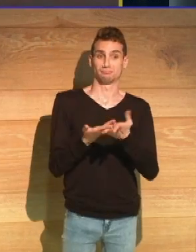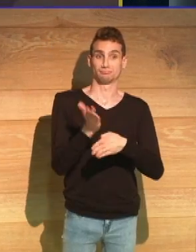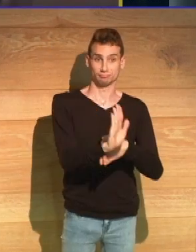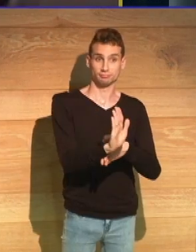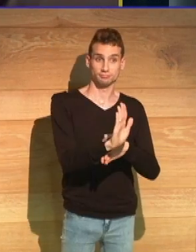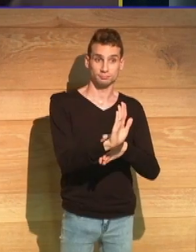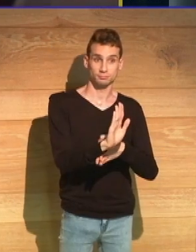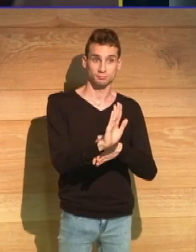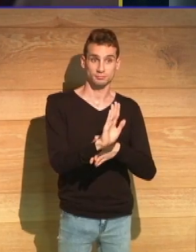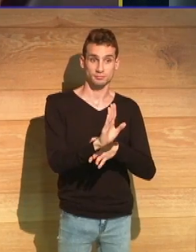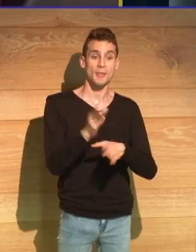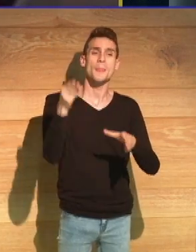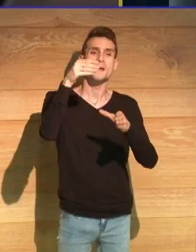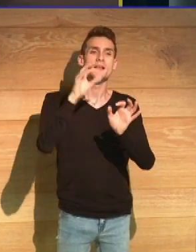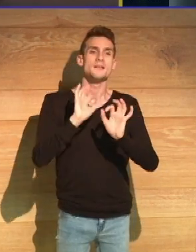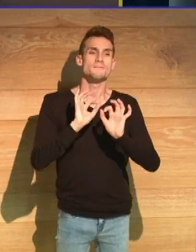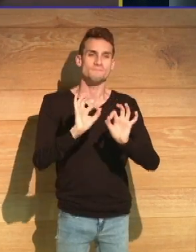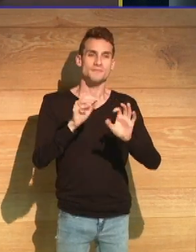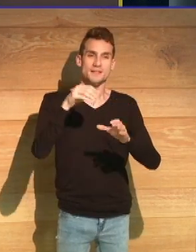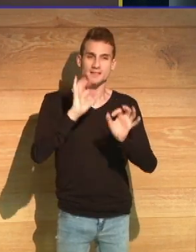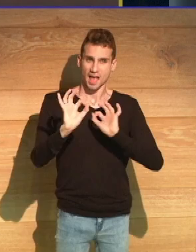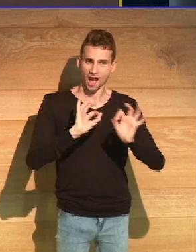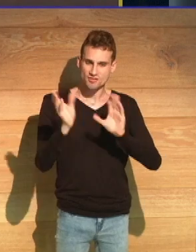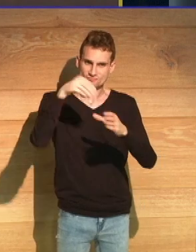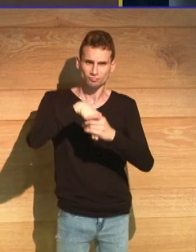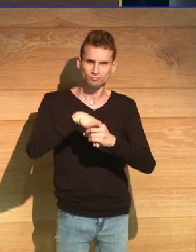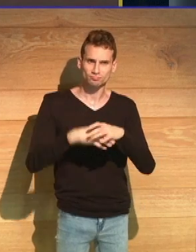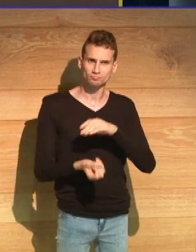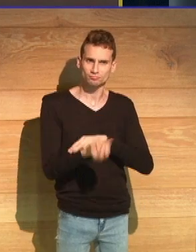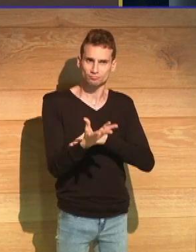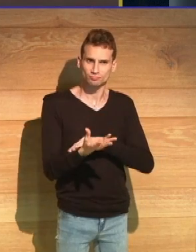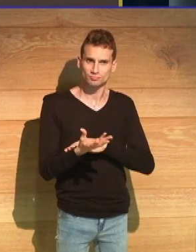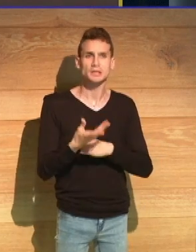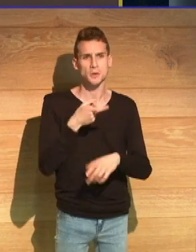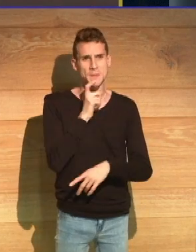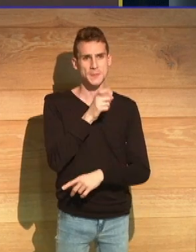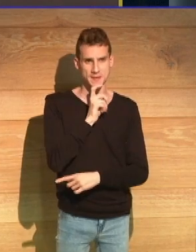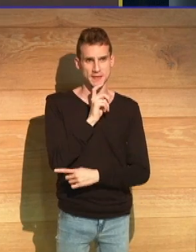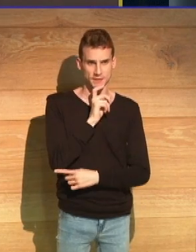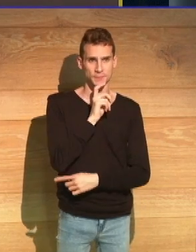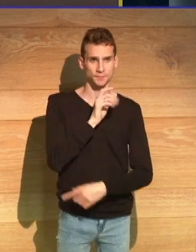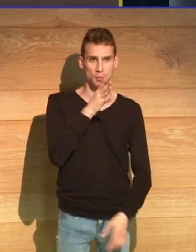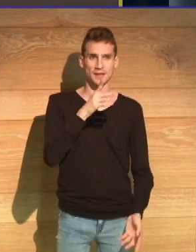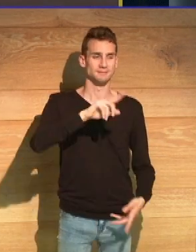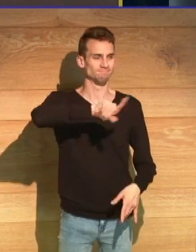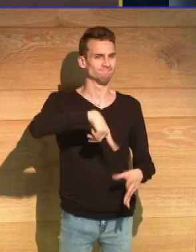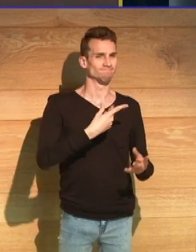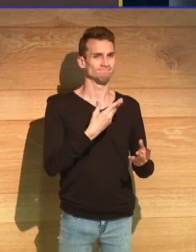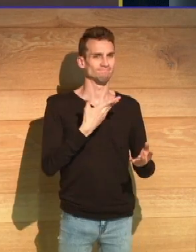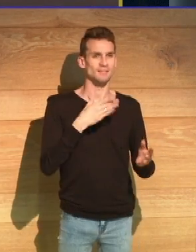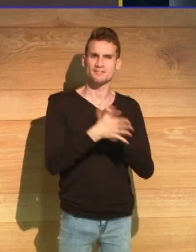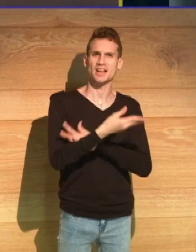esas ideas en una obra de arte, de teatro, es súper difícil porque es como hacemos sin ser